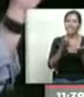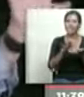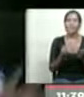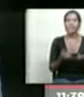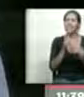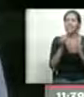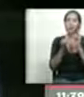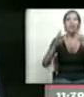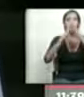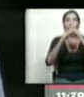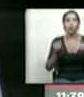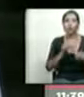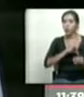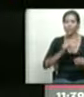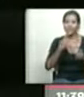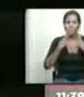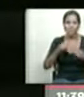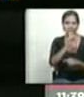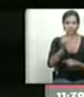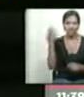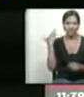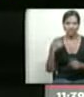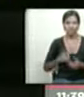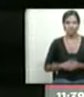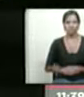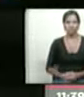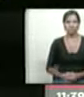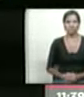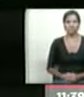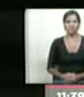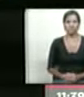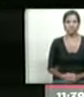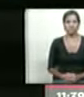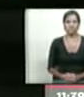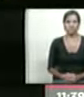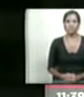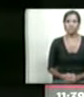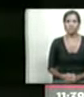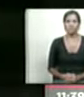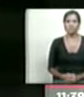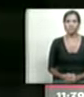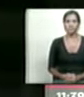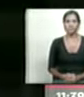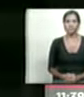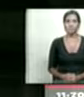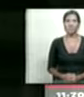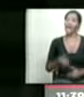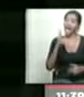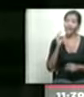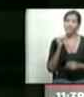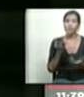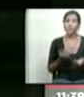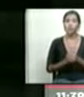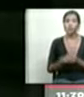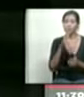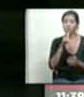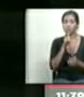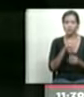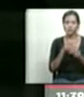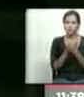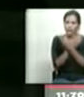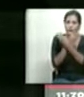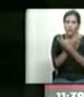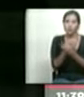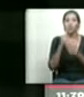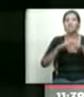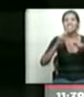todo lo que no se debió perder la semana pasada. Abramos con una noticia espeluznante. Un niño de 7